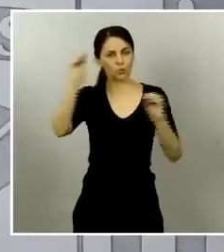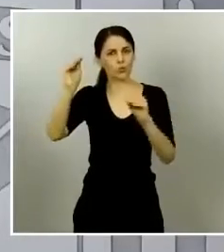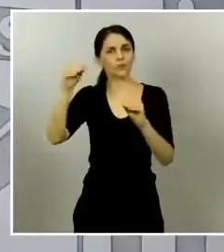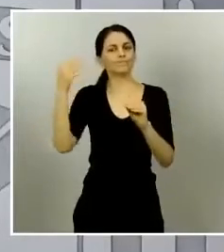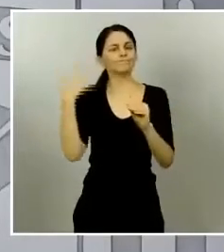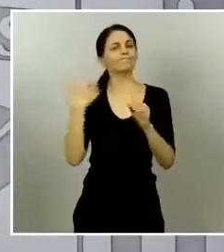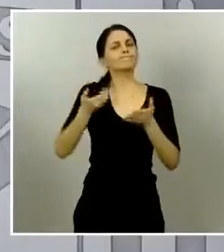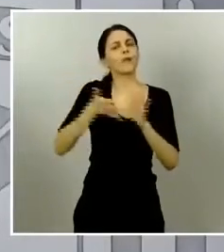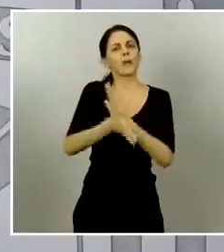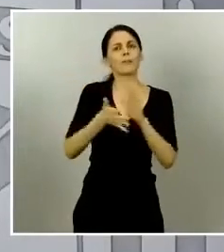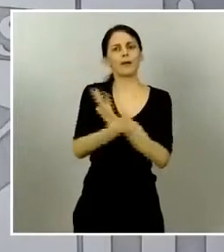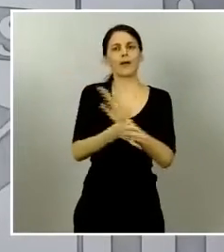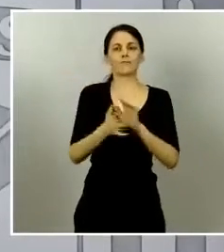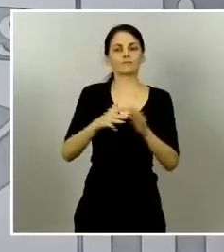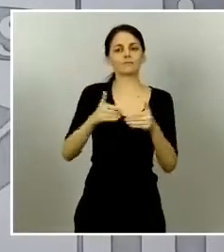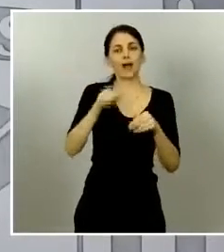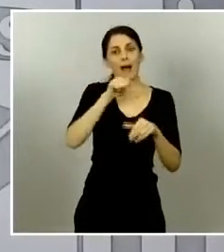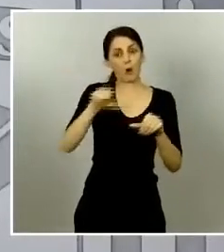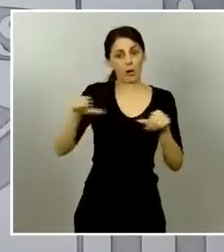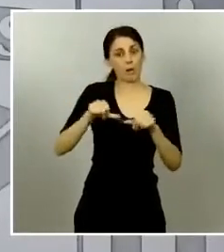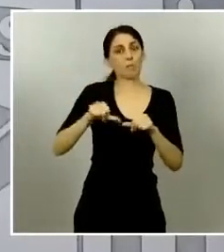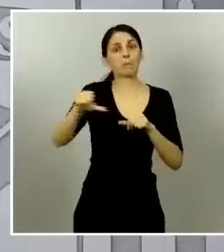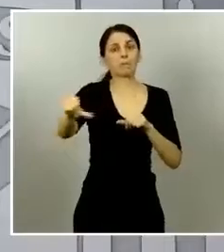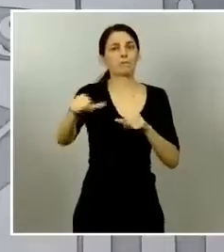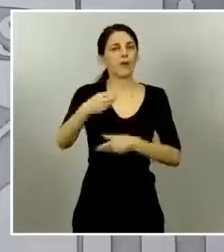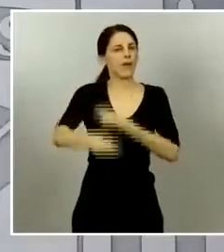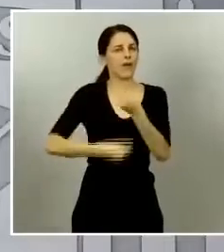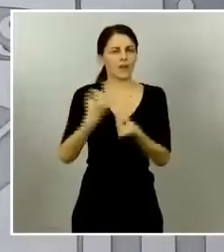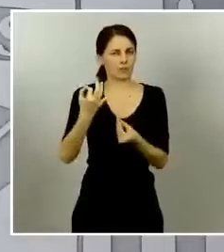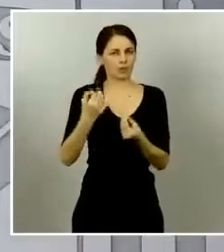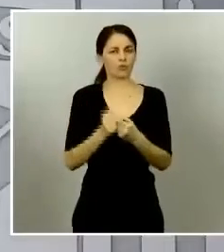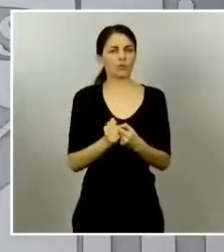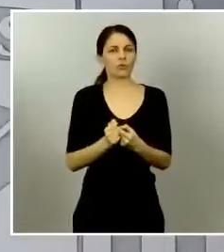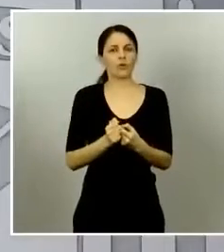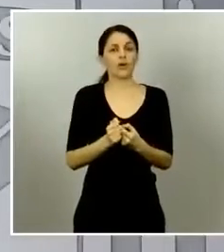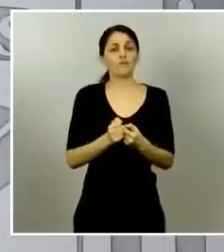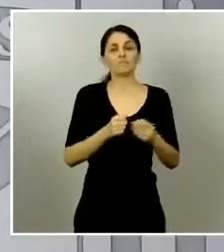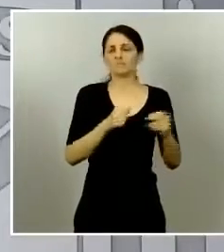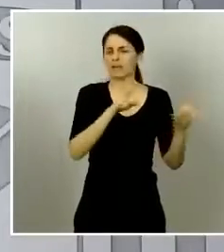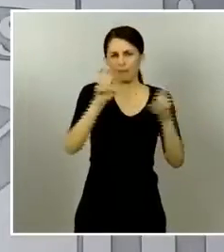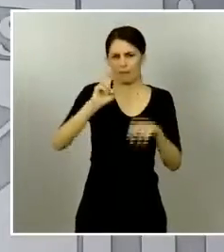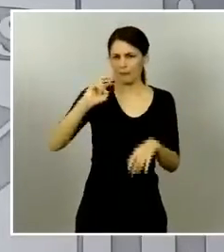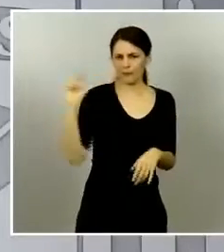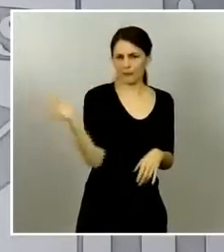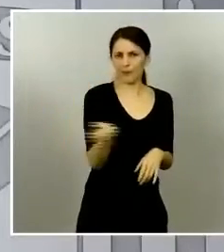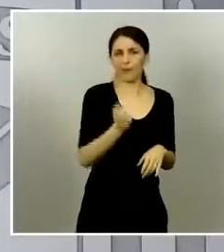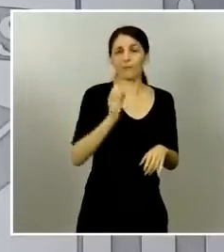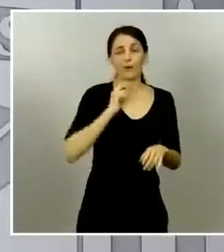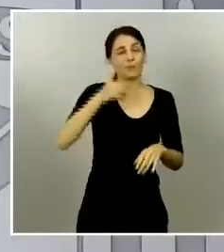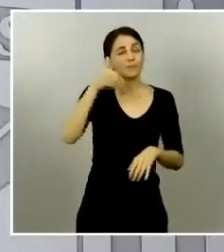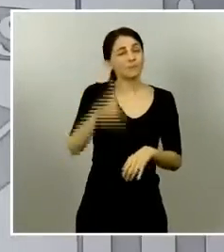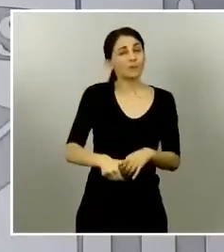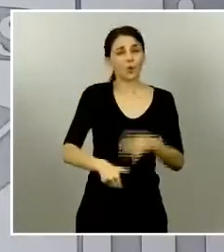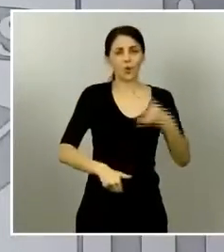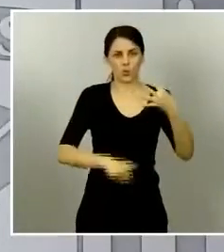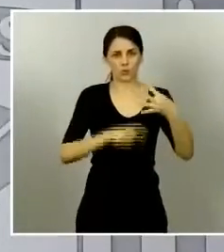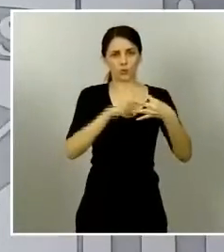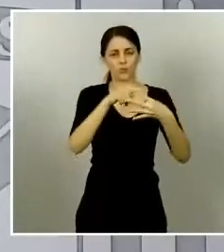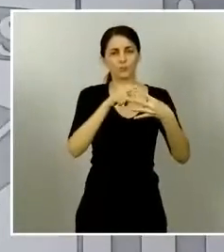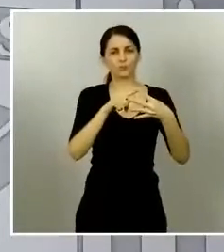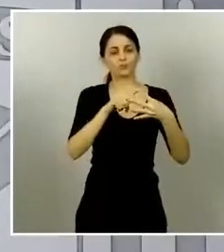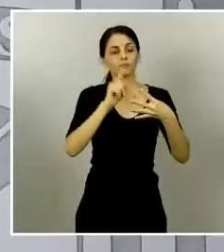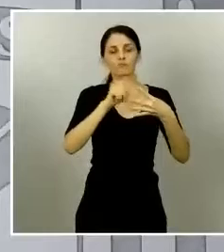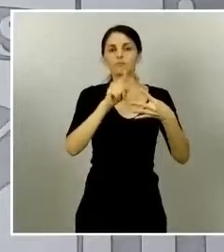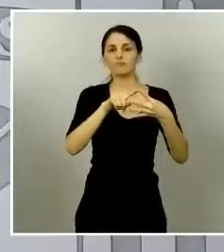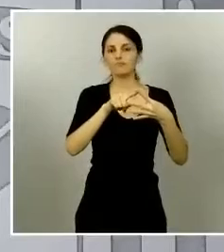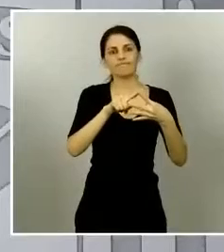autonómicos las novedades que se van a ir produciendo en las próximas semanas. En particular, se ha centrado en diferentes materias,